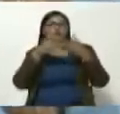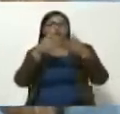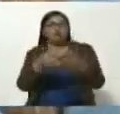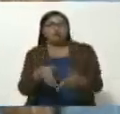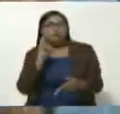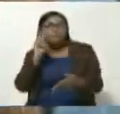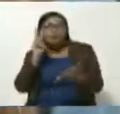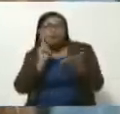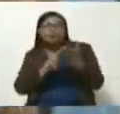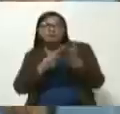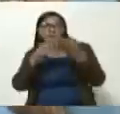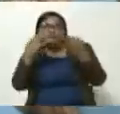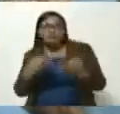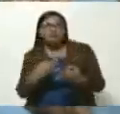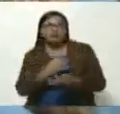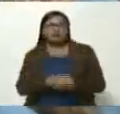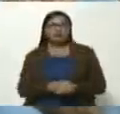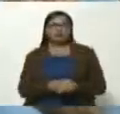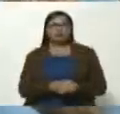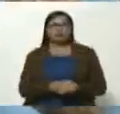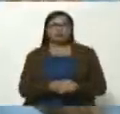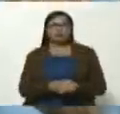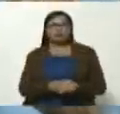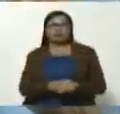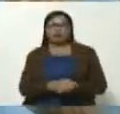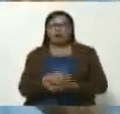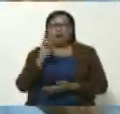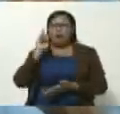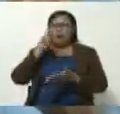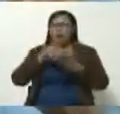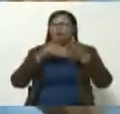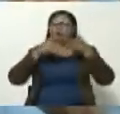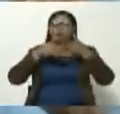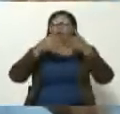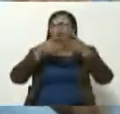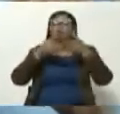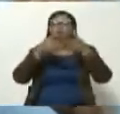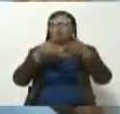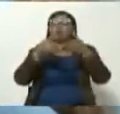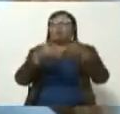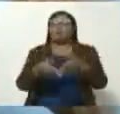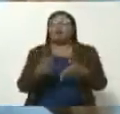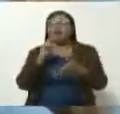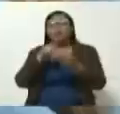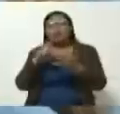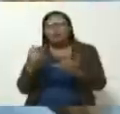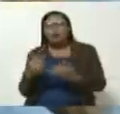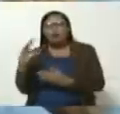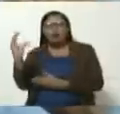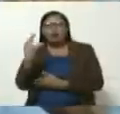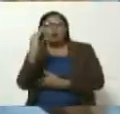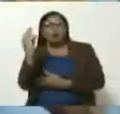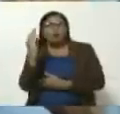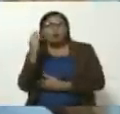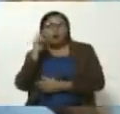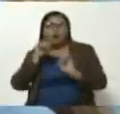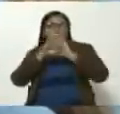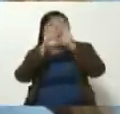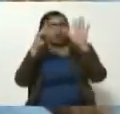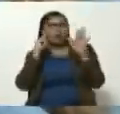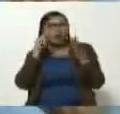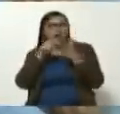la realidad, verlo, ver que es real, que está llegando la materia prima a Monómeros a Colombia, evidentemente